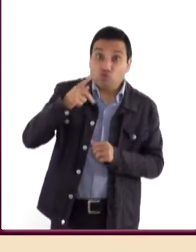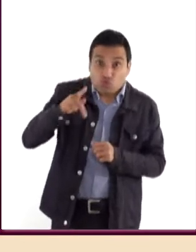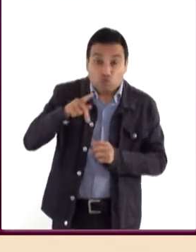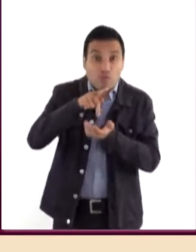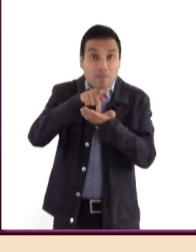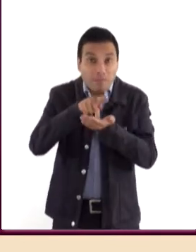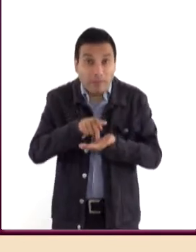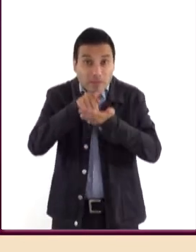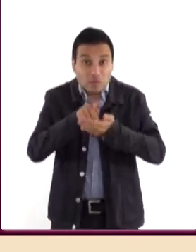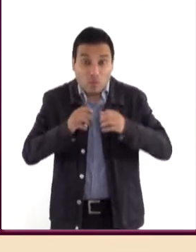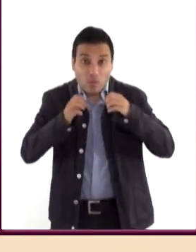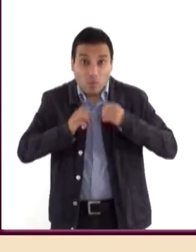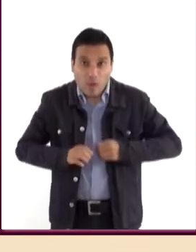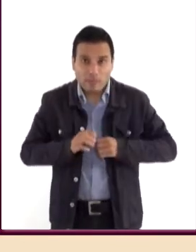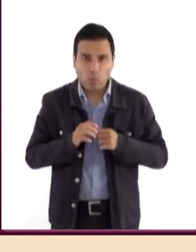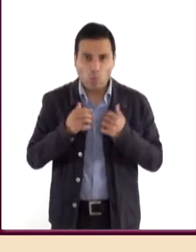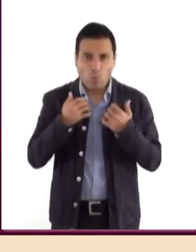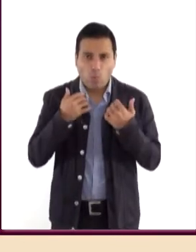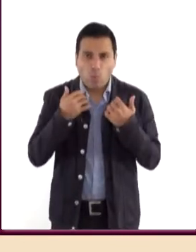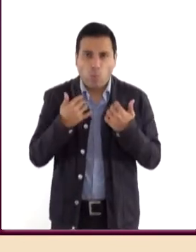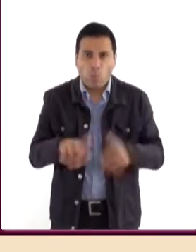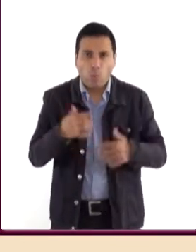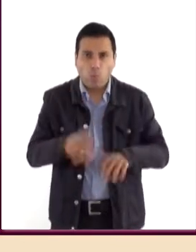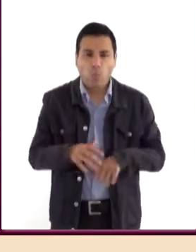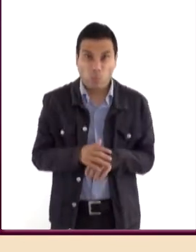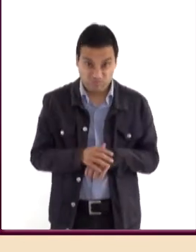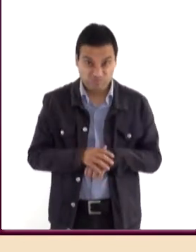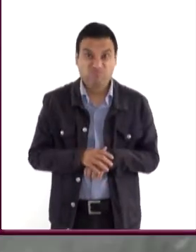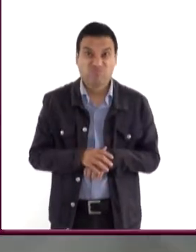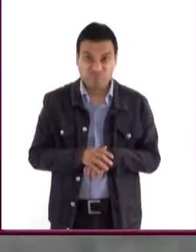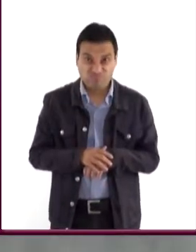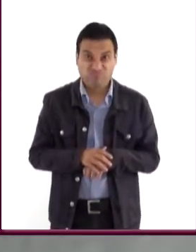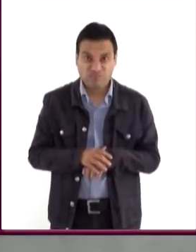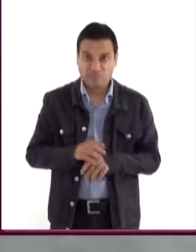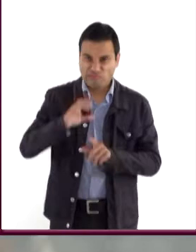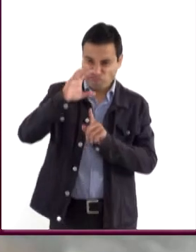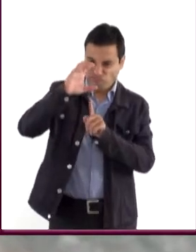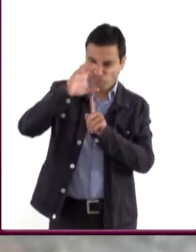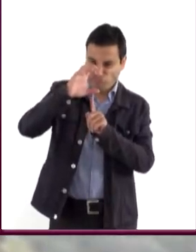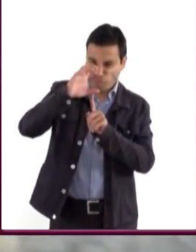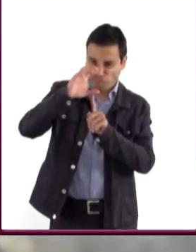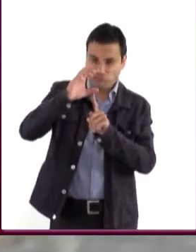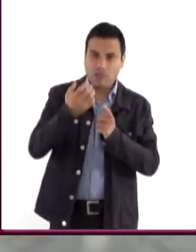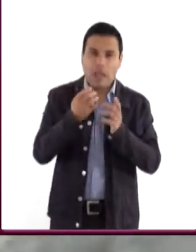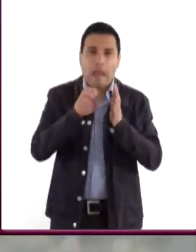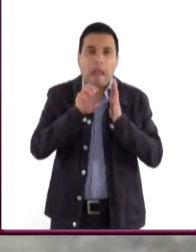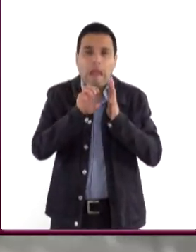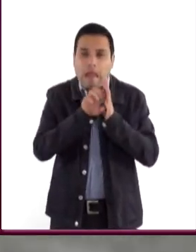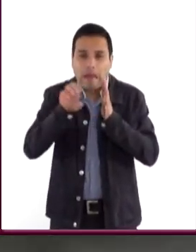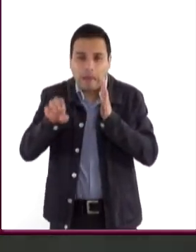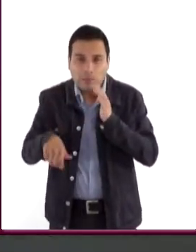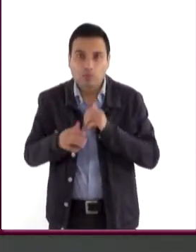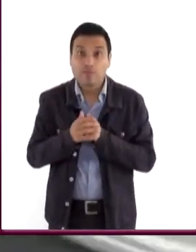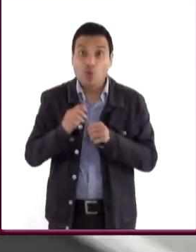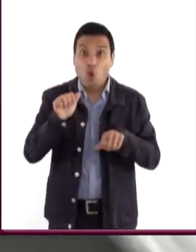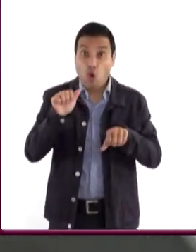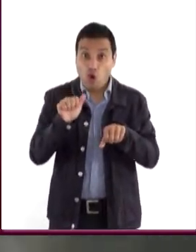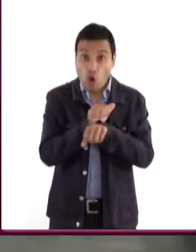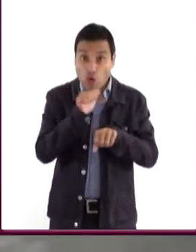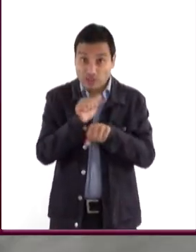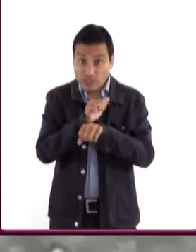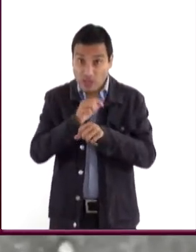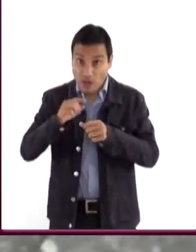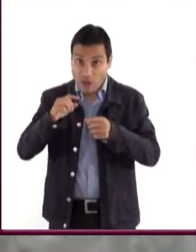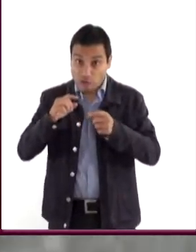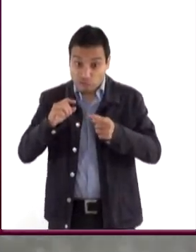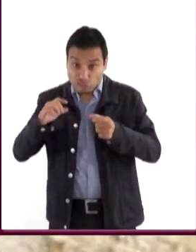peso corporal antes de que su exoesqueleto se rompa. Eso es tanto que un coche puede pasarles por encima sin causarles